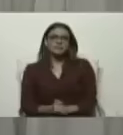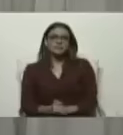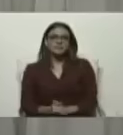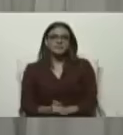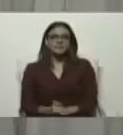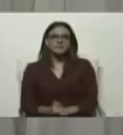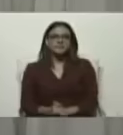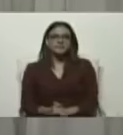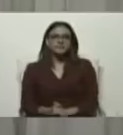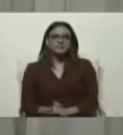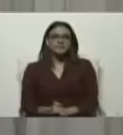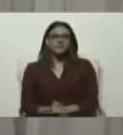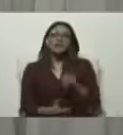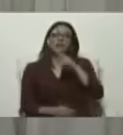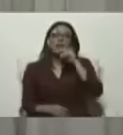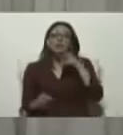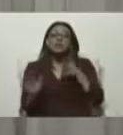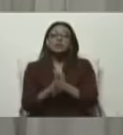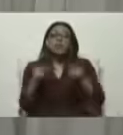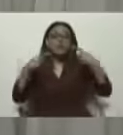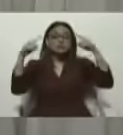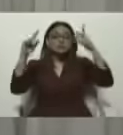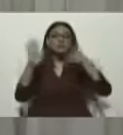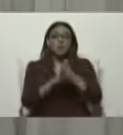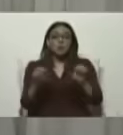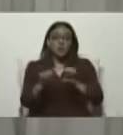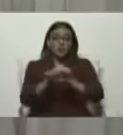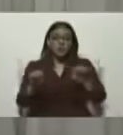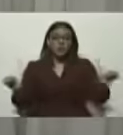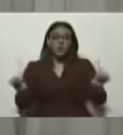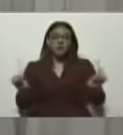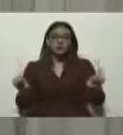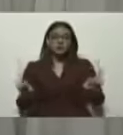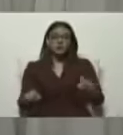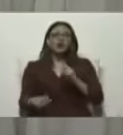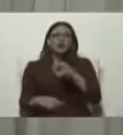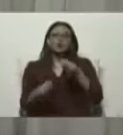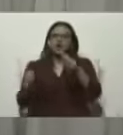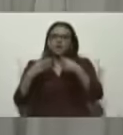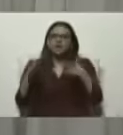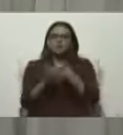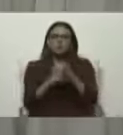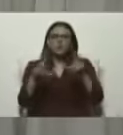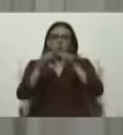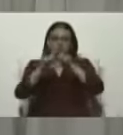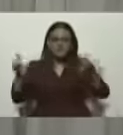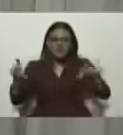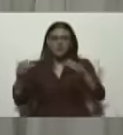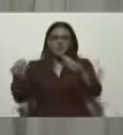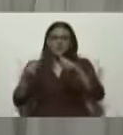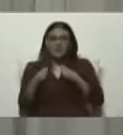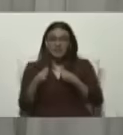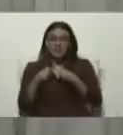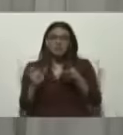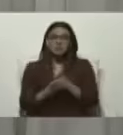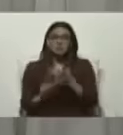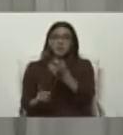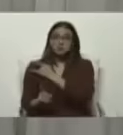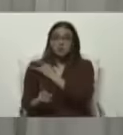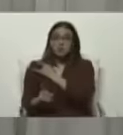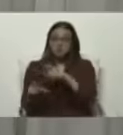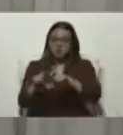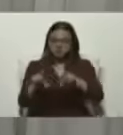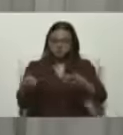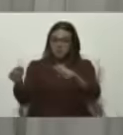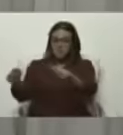Por supuesto, como hablan de la excelencia académica, ¿habrá unos vouchers para la Academia Medici? ¿O habrá